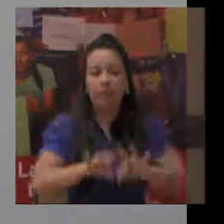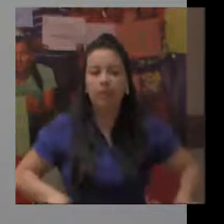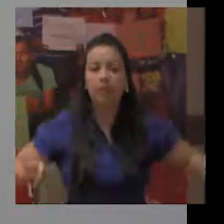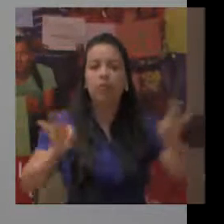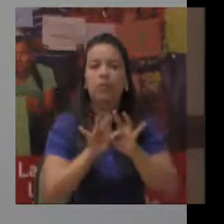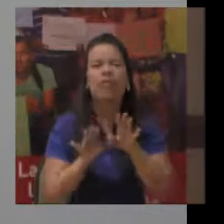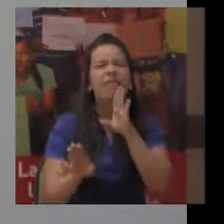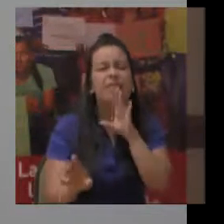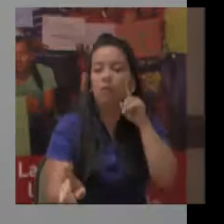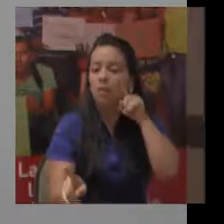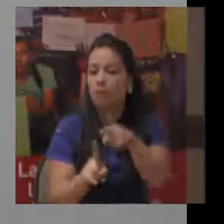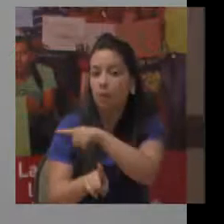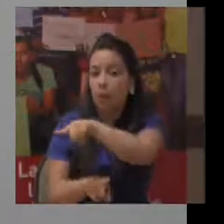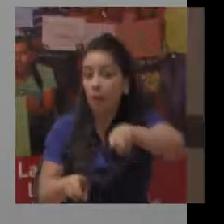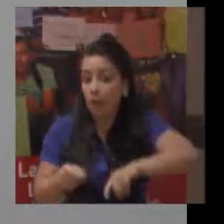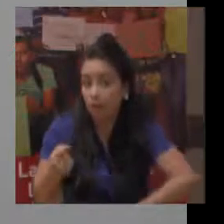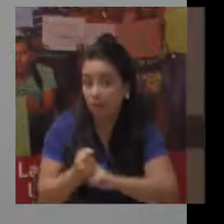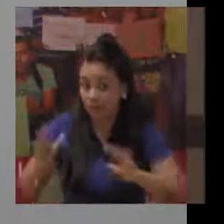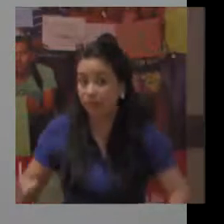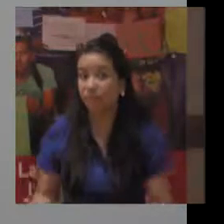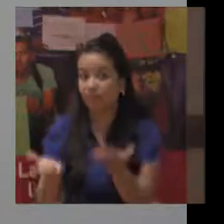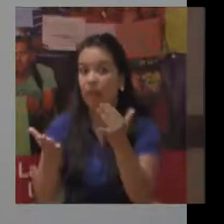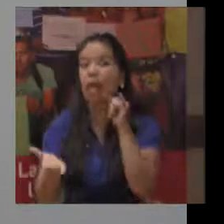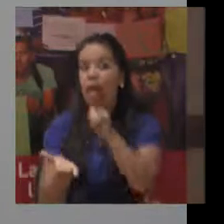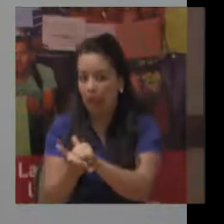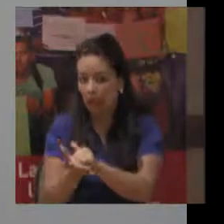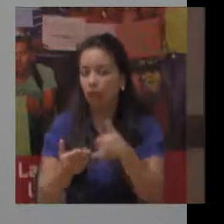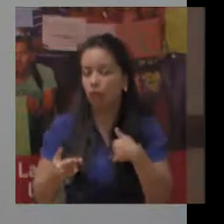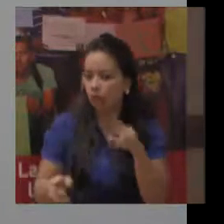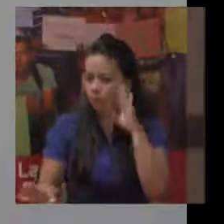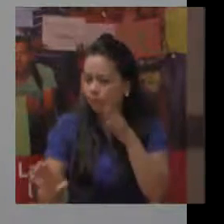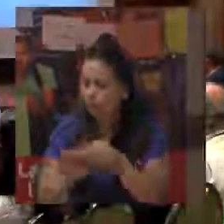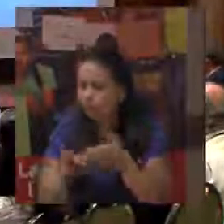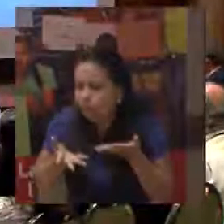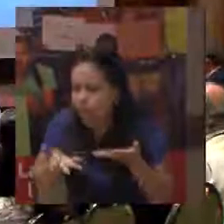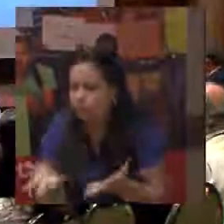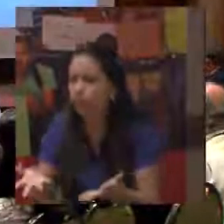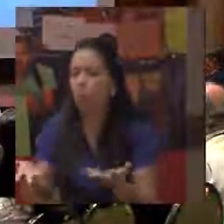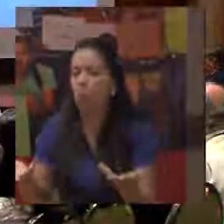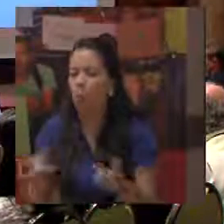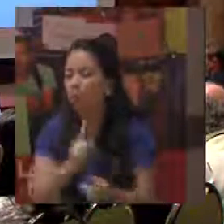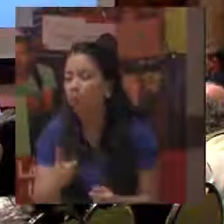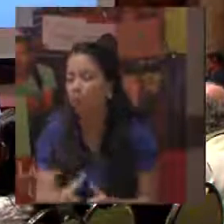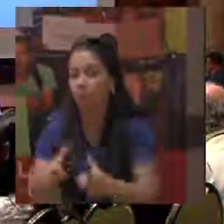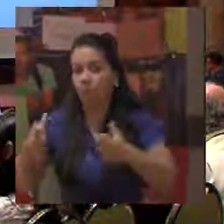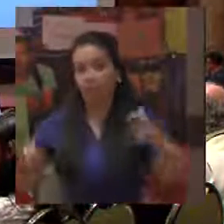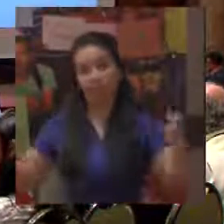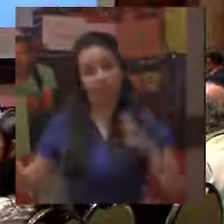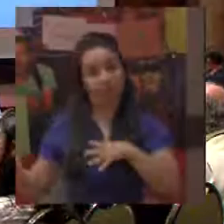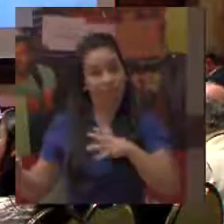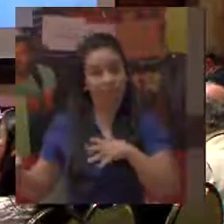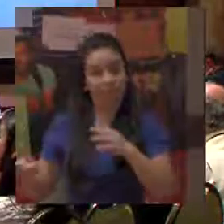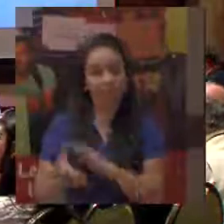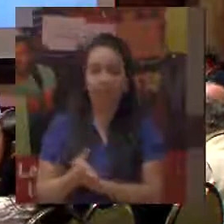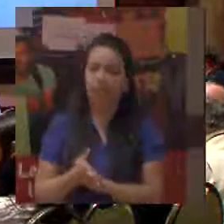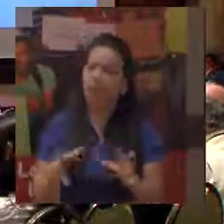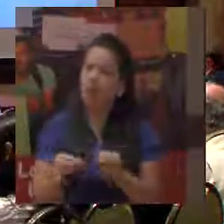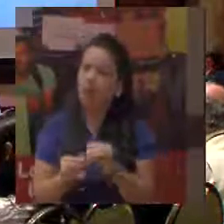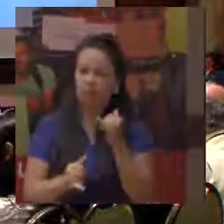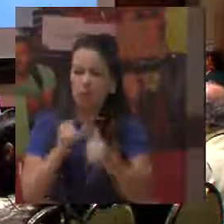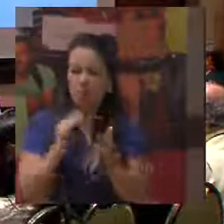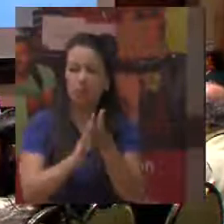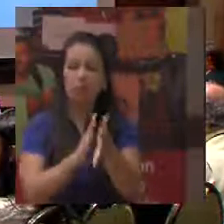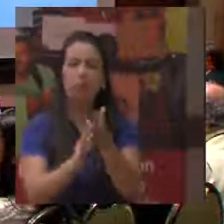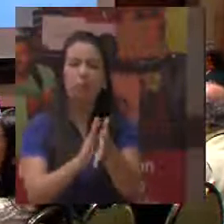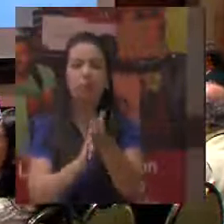que se beneficien en el proceso de reintegración de este tipo de gestiones. Finalmente, contarles que también el año pasado nos propusimos un